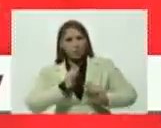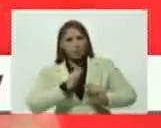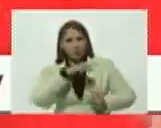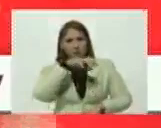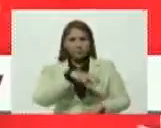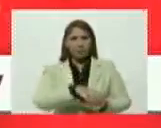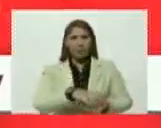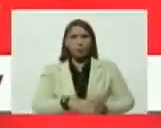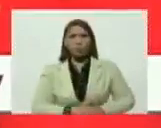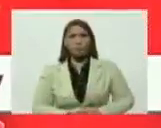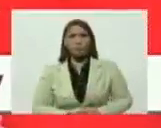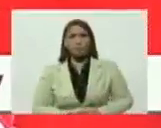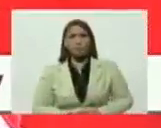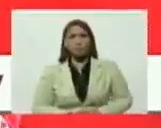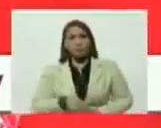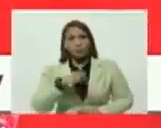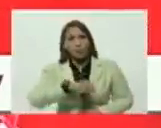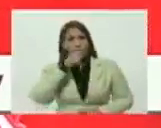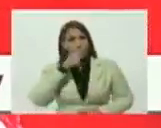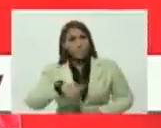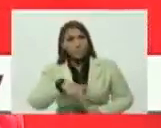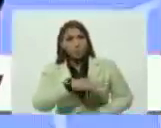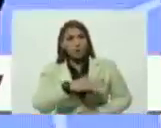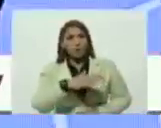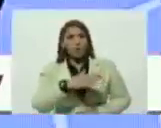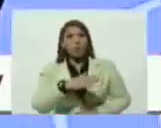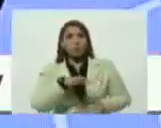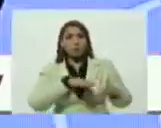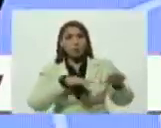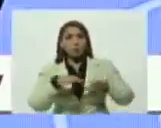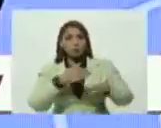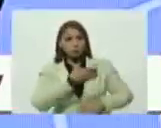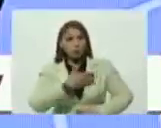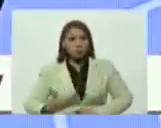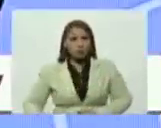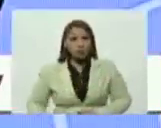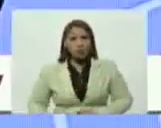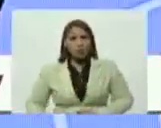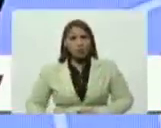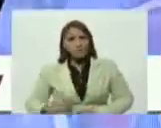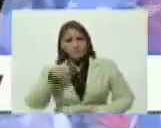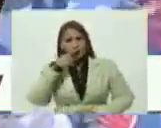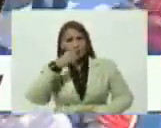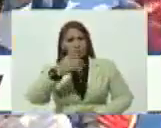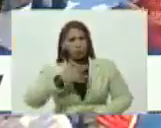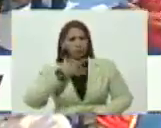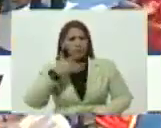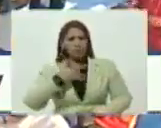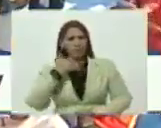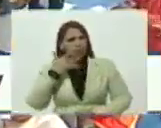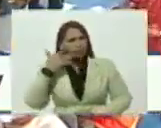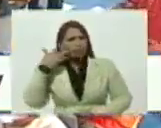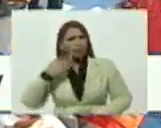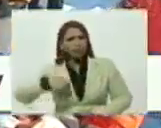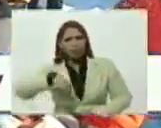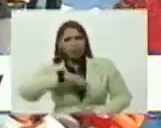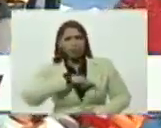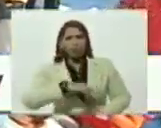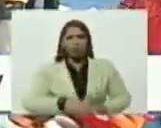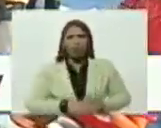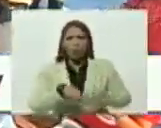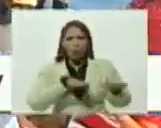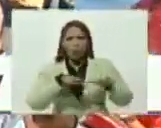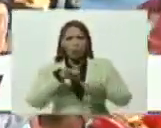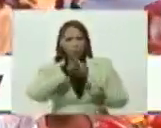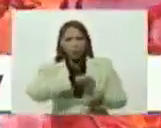estado. Hoy el pueblo de Cojedes dice: presidente Nicolás Maduro, nos sentimos orgullosos de ser cojedeños, nos